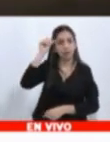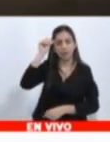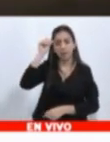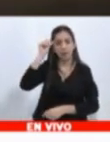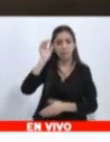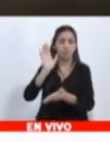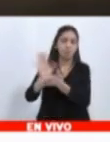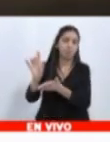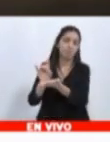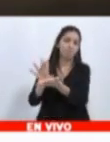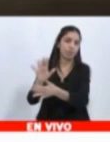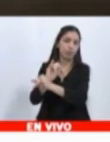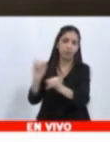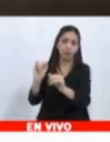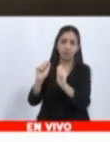han también sido